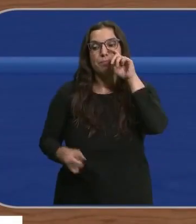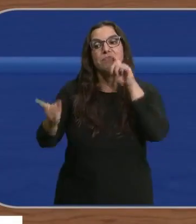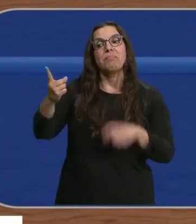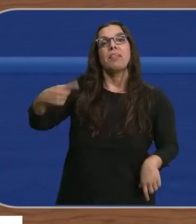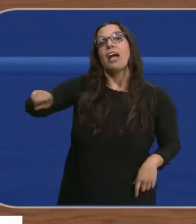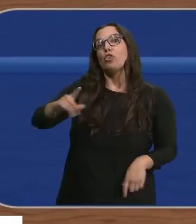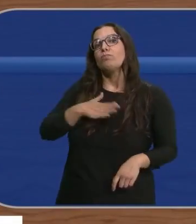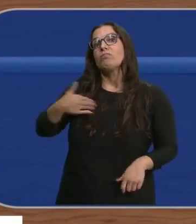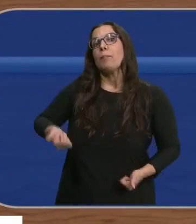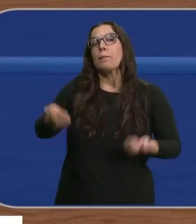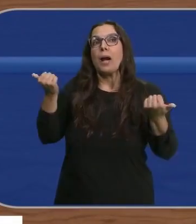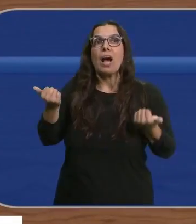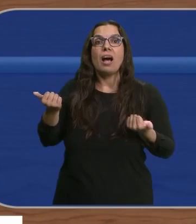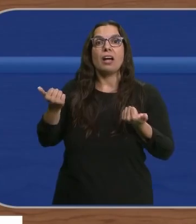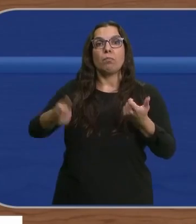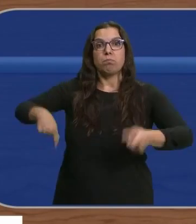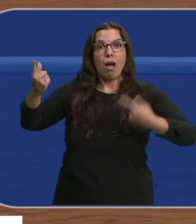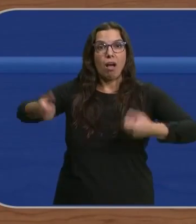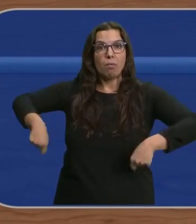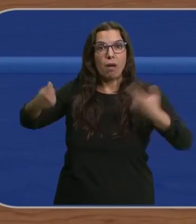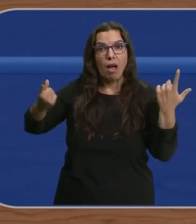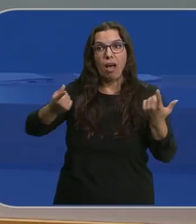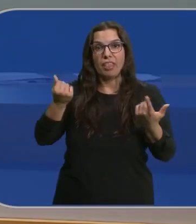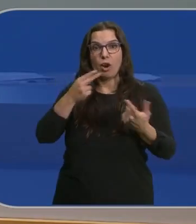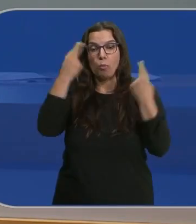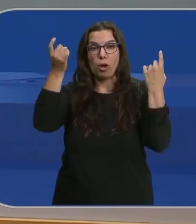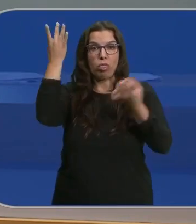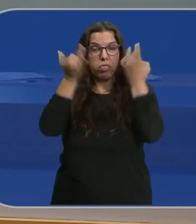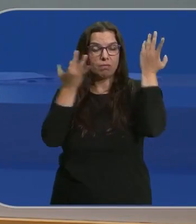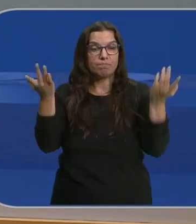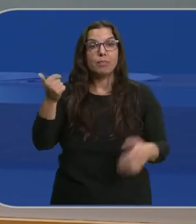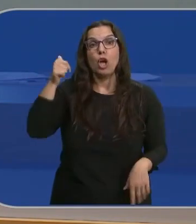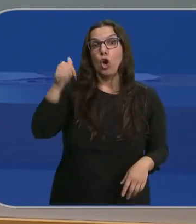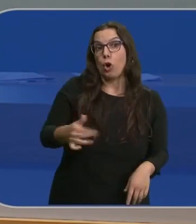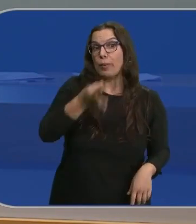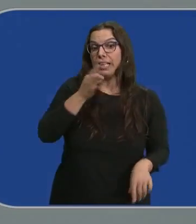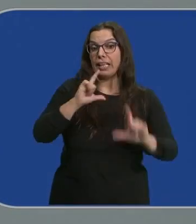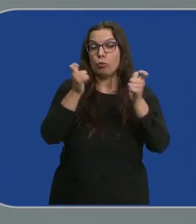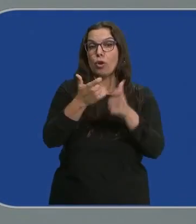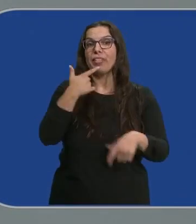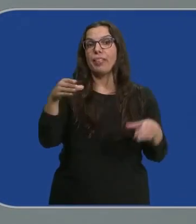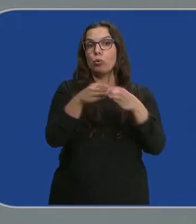labor del dispendio del dinero público. De cara a hoy, según la Junta, nosotros siempre vamos con